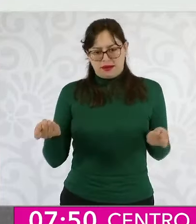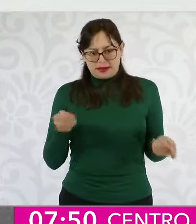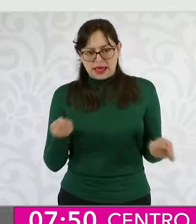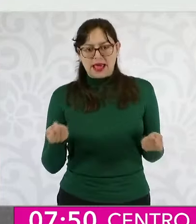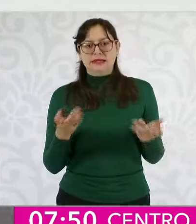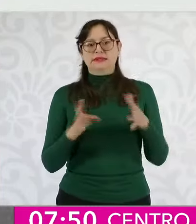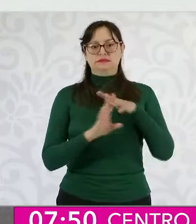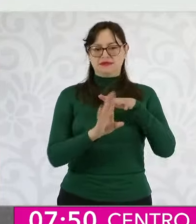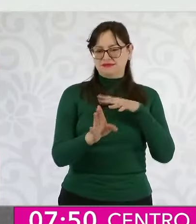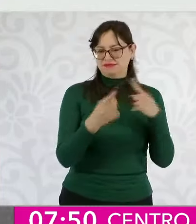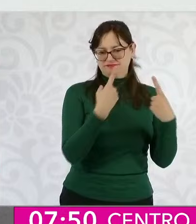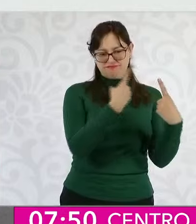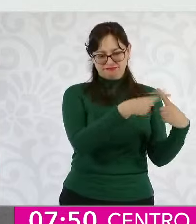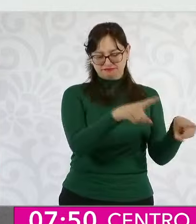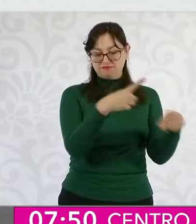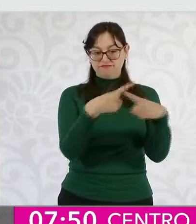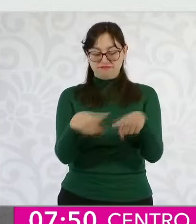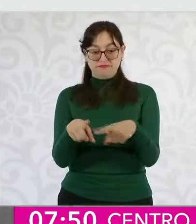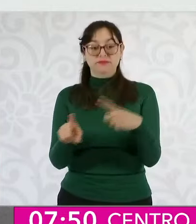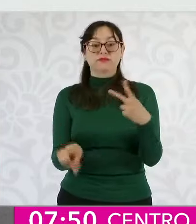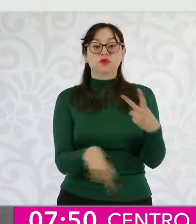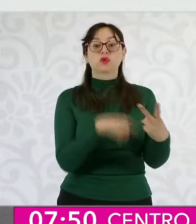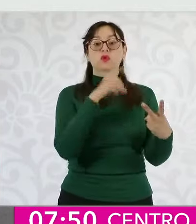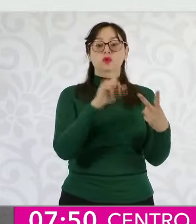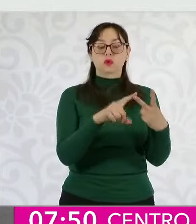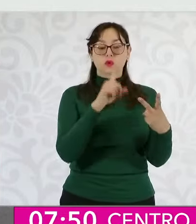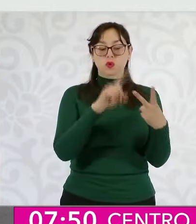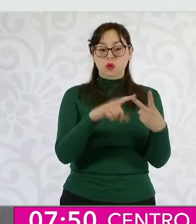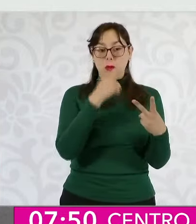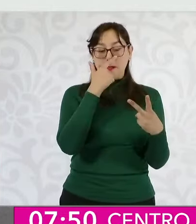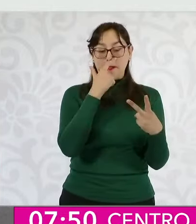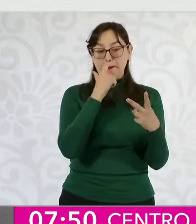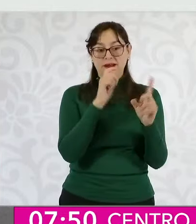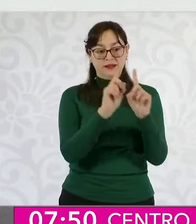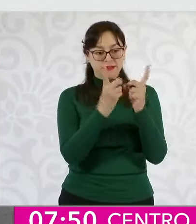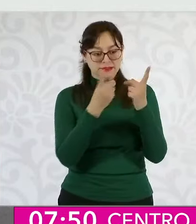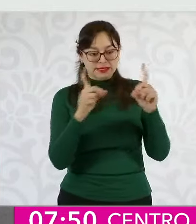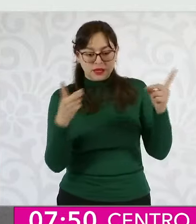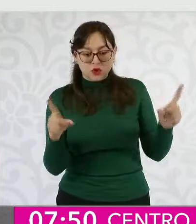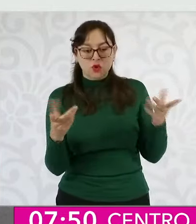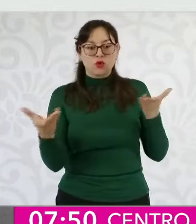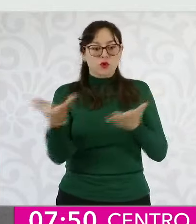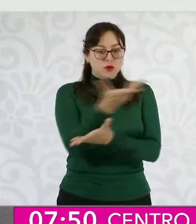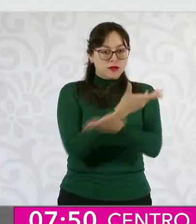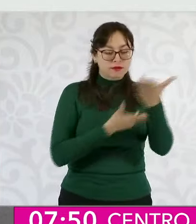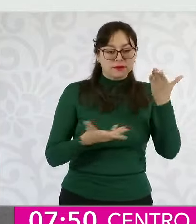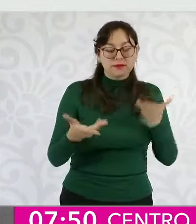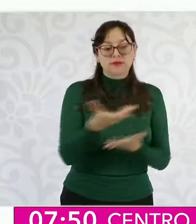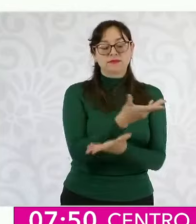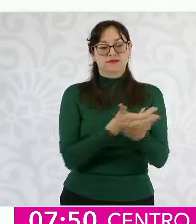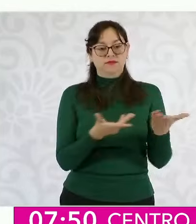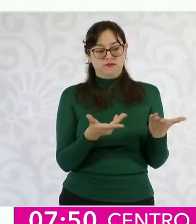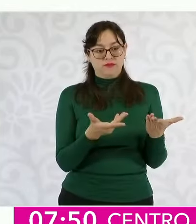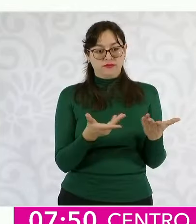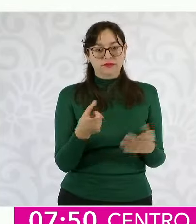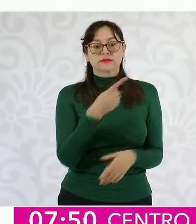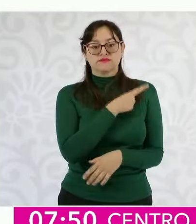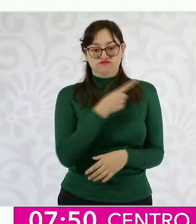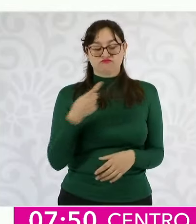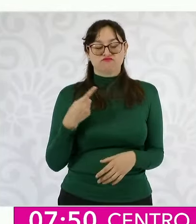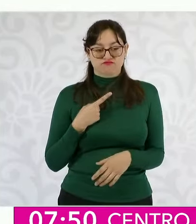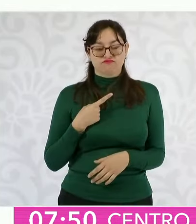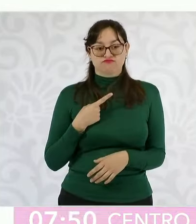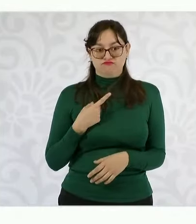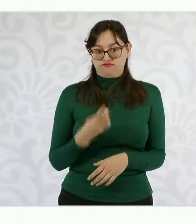Segundo, prosperidad compartida. Esto nos ha subrayado la presidenta Claudia Sheinbaum, que debe ser el objetivo de los